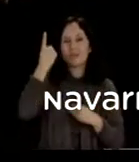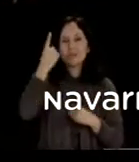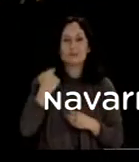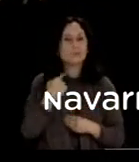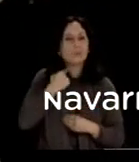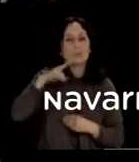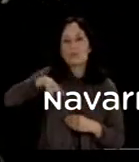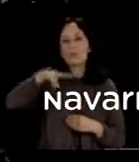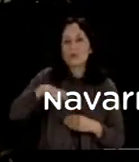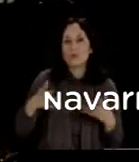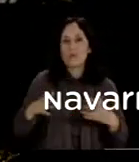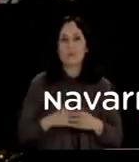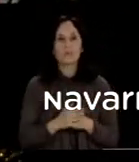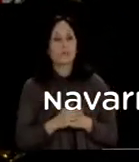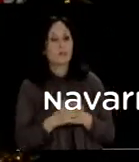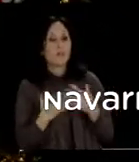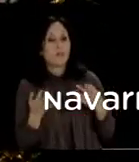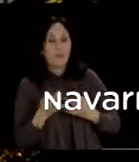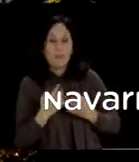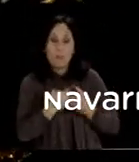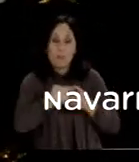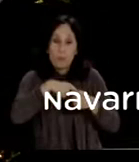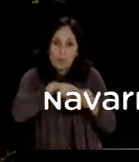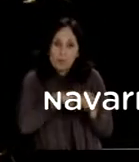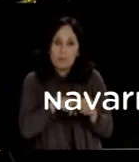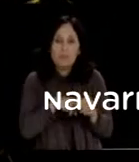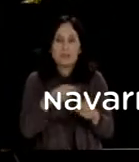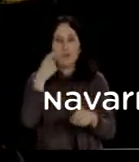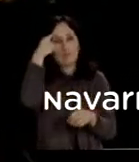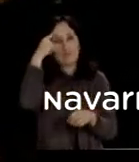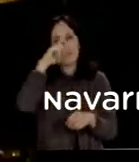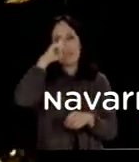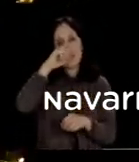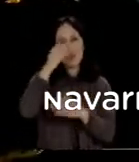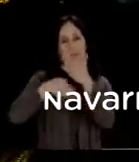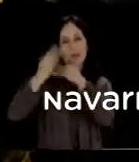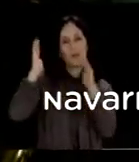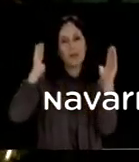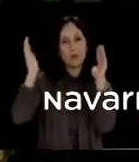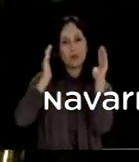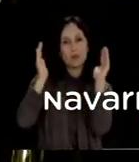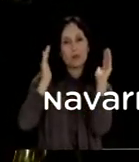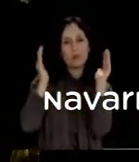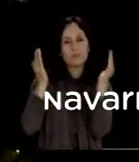en caldereros. Bueno, es el participar y el rememorar unos acontecimientos que se celebraban